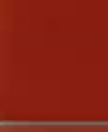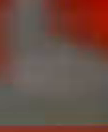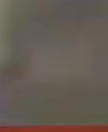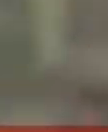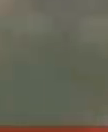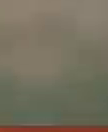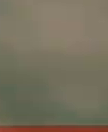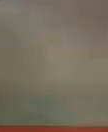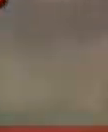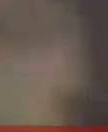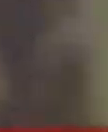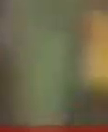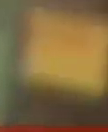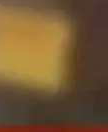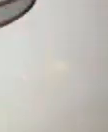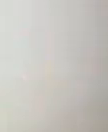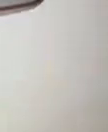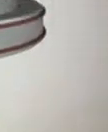770-88444.